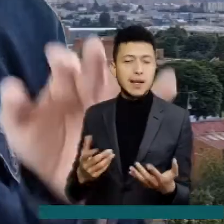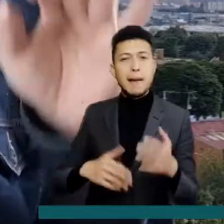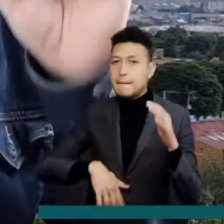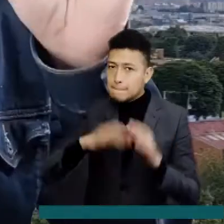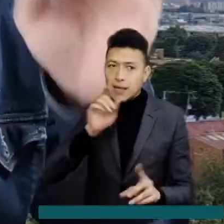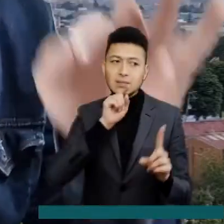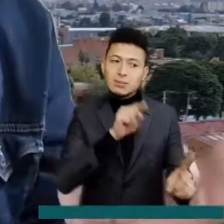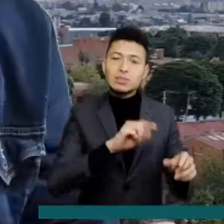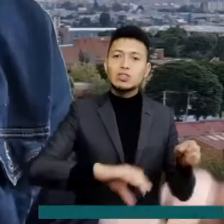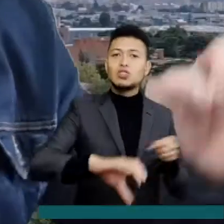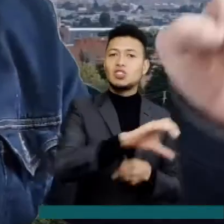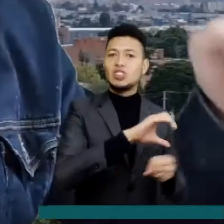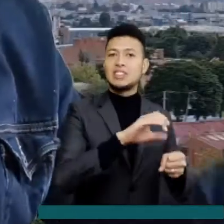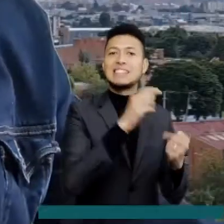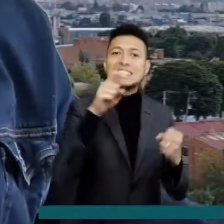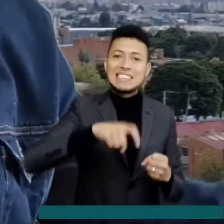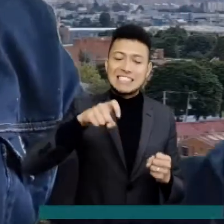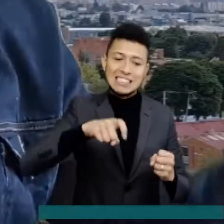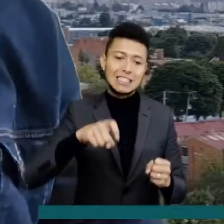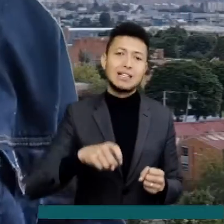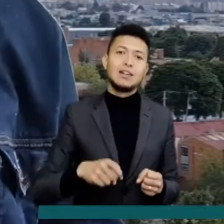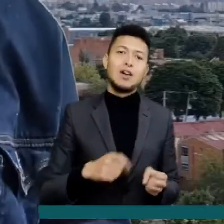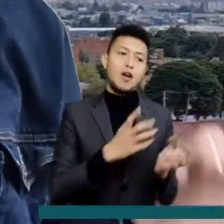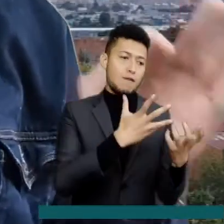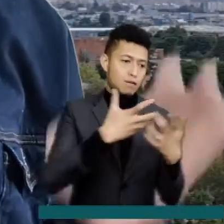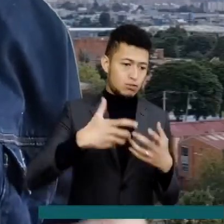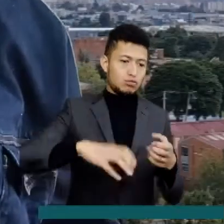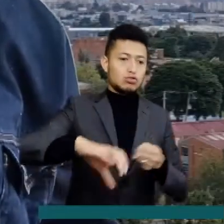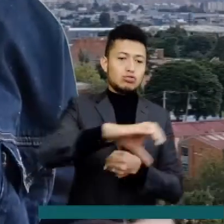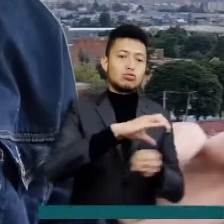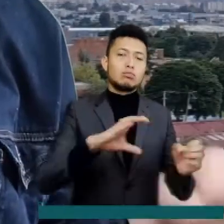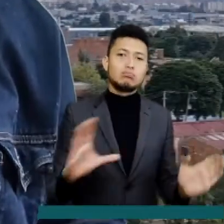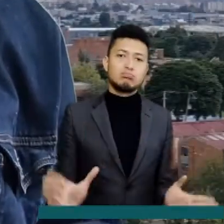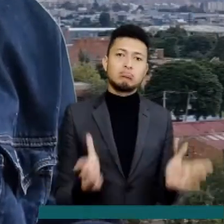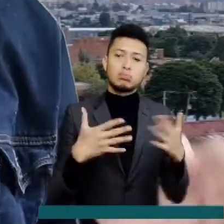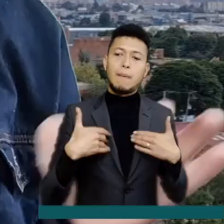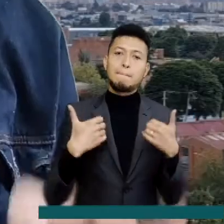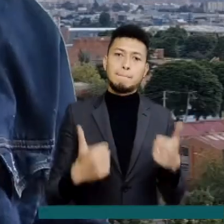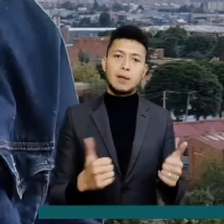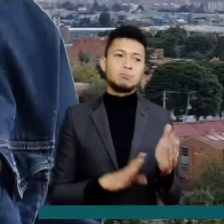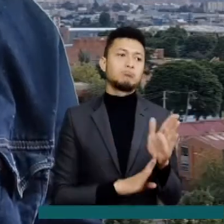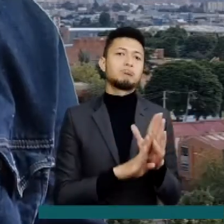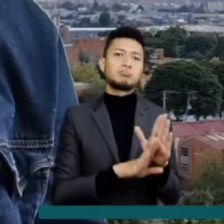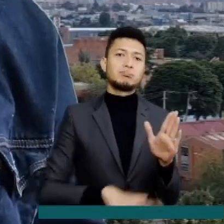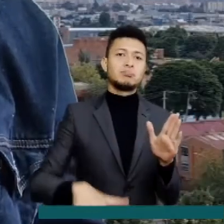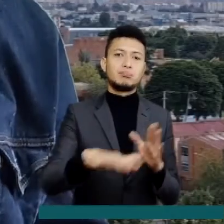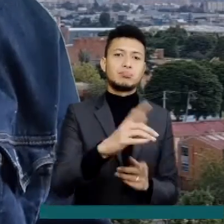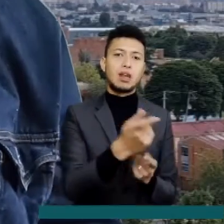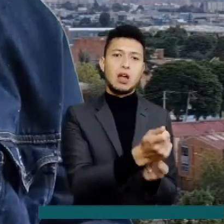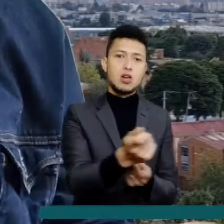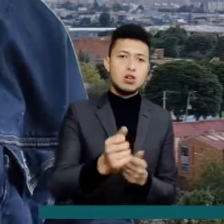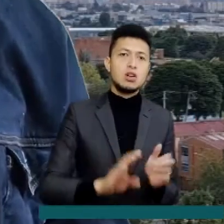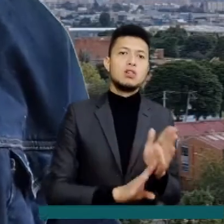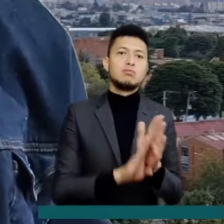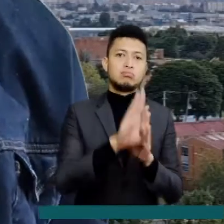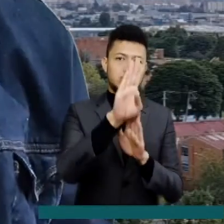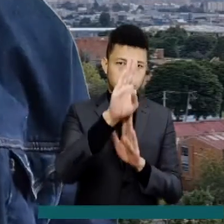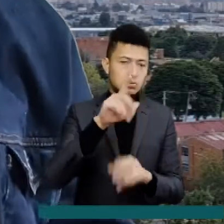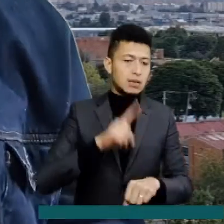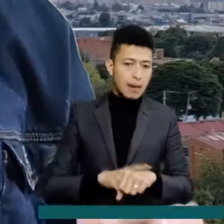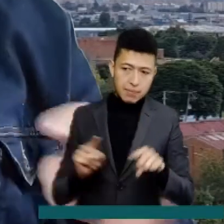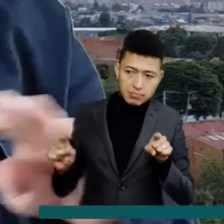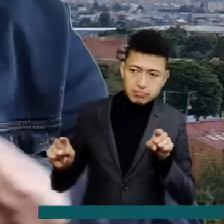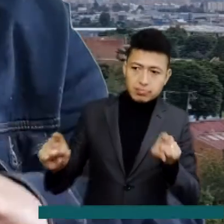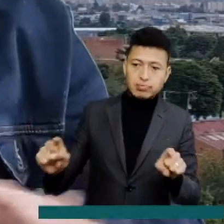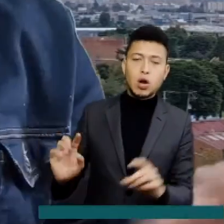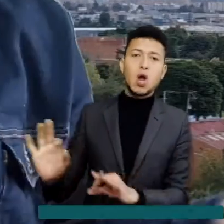inteligente es optimizar las funciones de la ciudad y promover el bienestar y el crecimiento económico al tiempo que